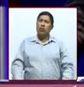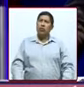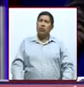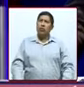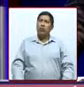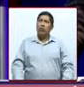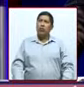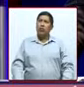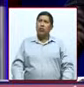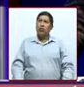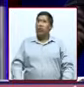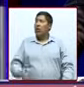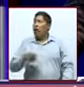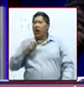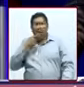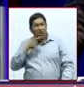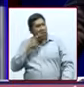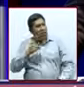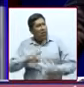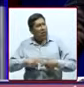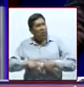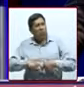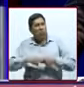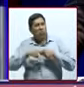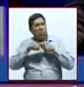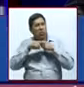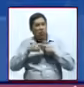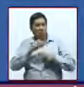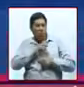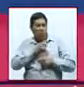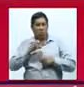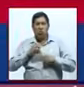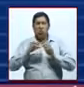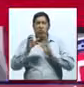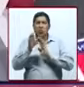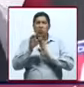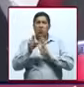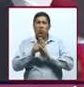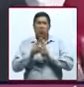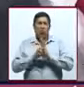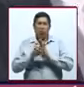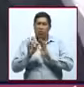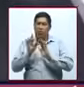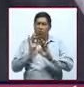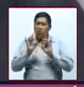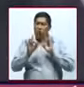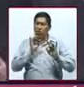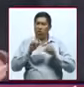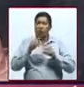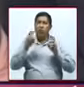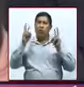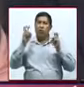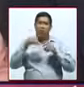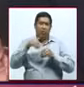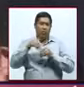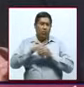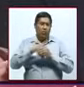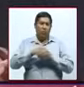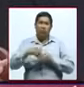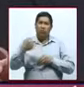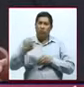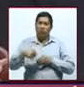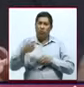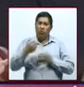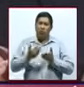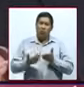En este caso se ha visto suspendida nuevamente la sesión de Comisión de Constitución en la preselección de las elecciones judiciales. Se han lacrado